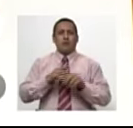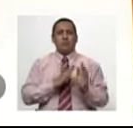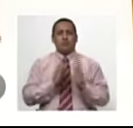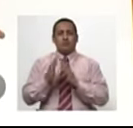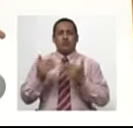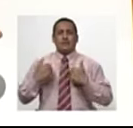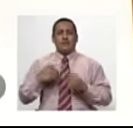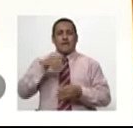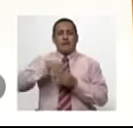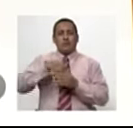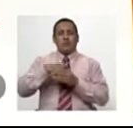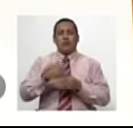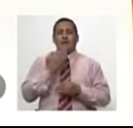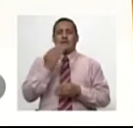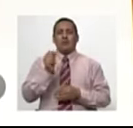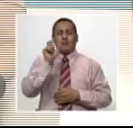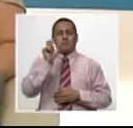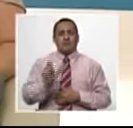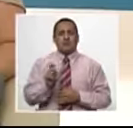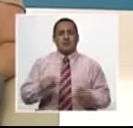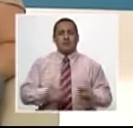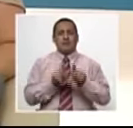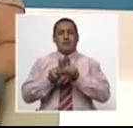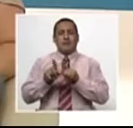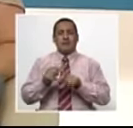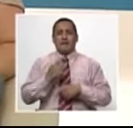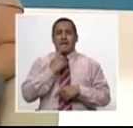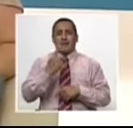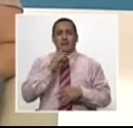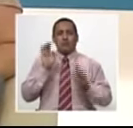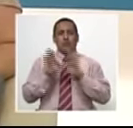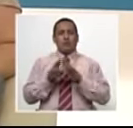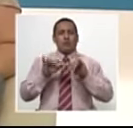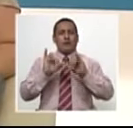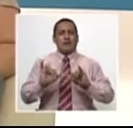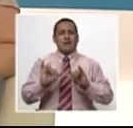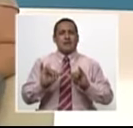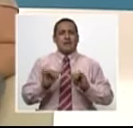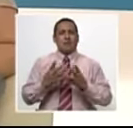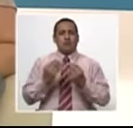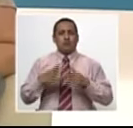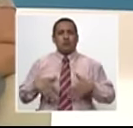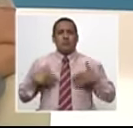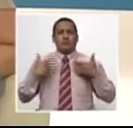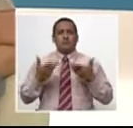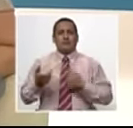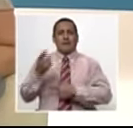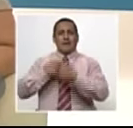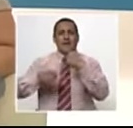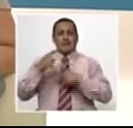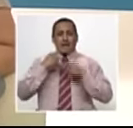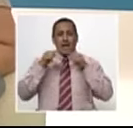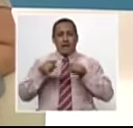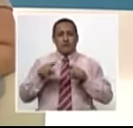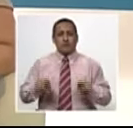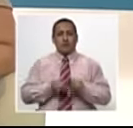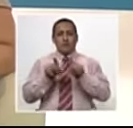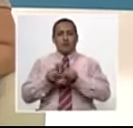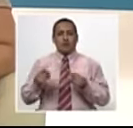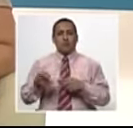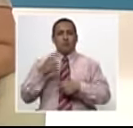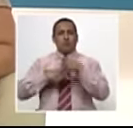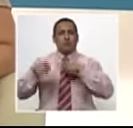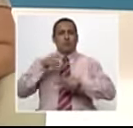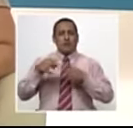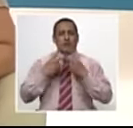tú puedes elegir a claro, pero a también incluso queda la posibilidad de retornar a eso, ¿no? Porque con un efecto resorte